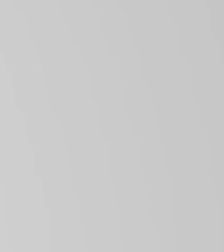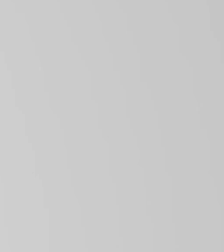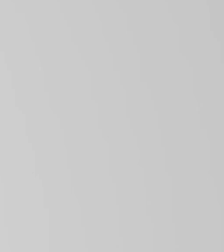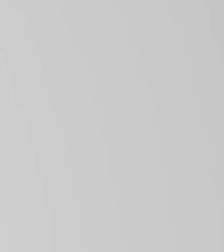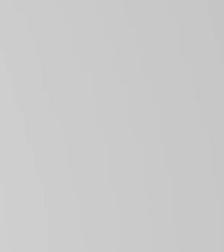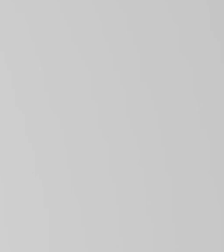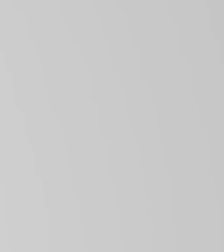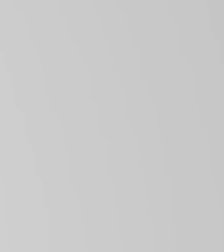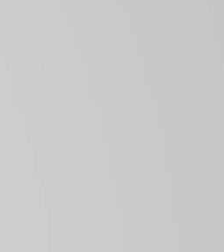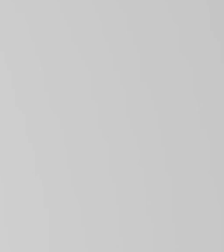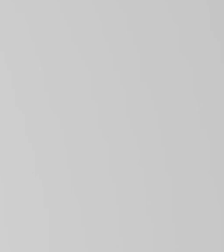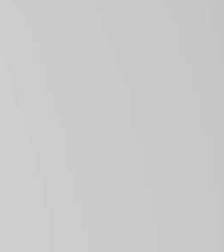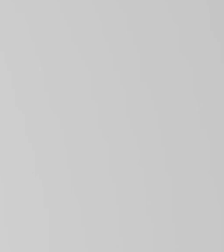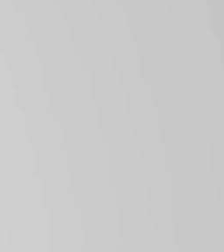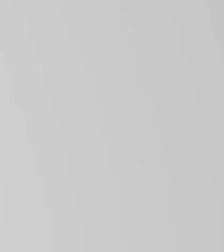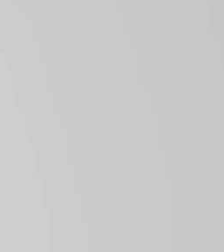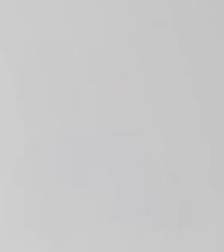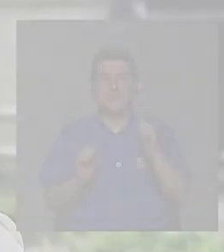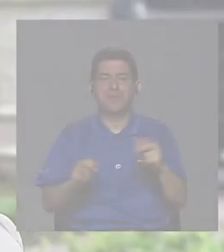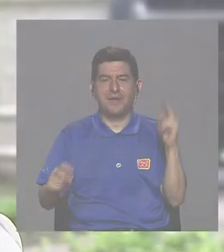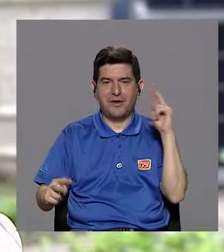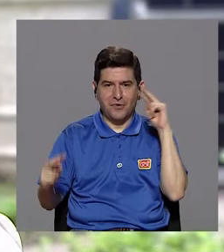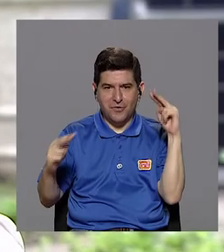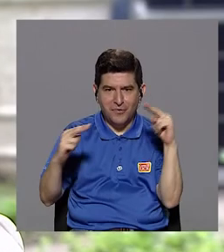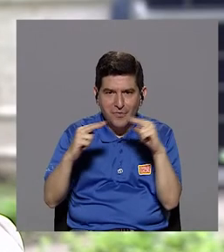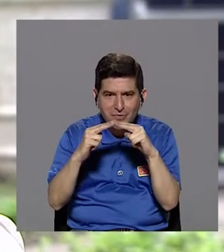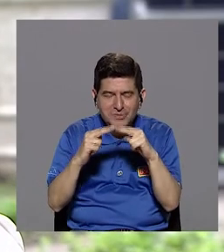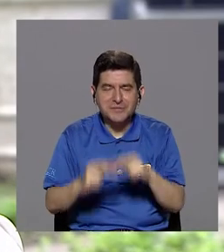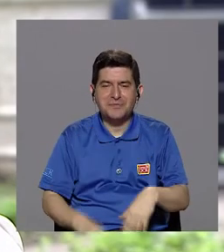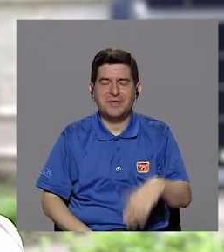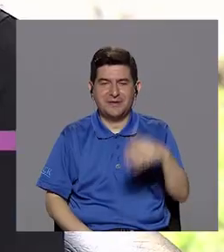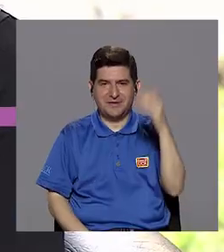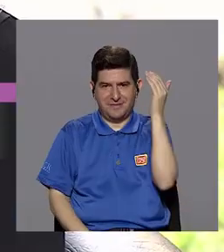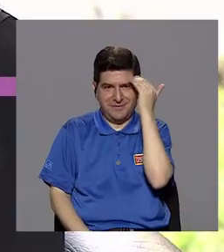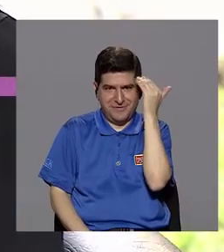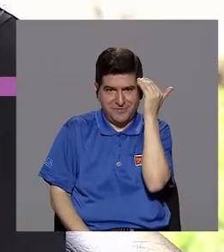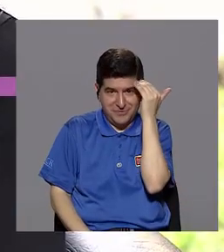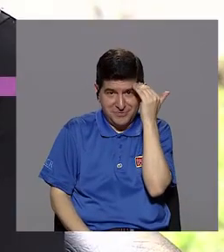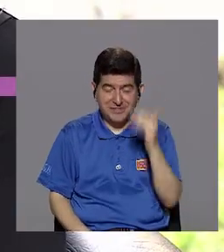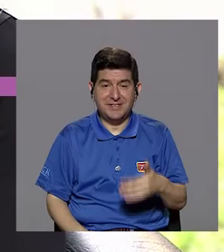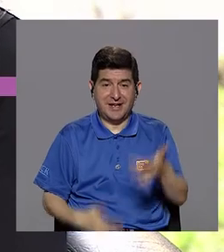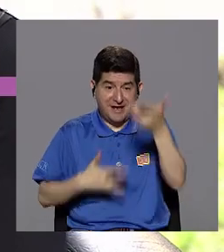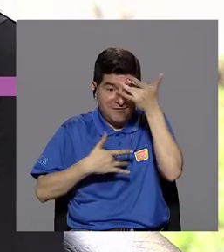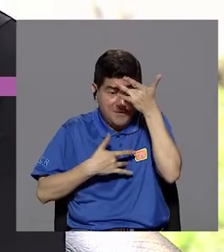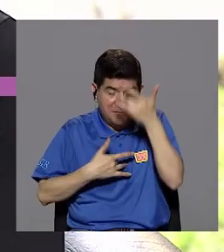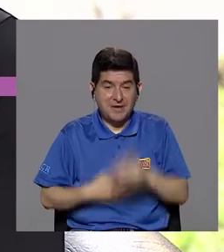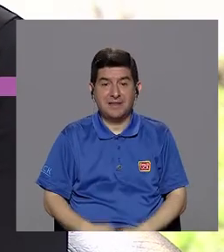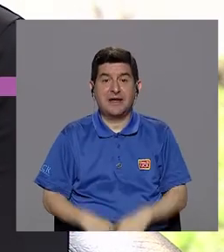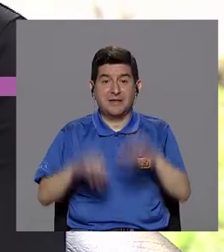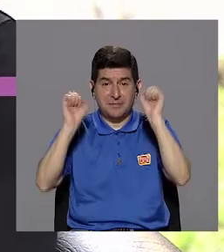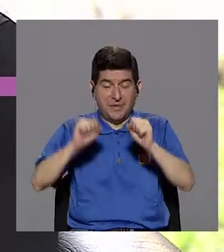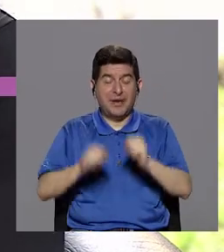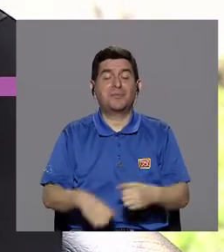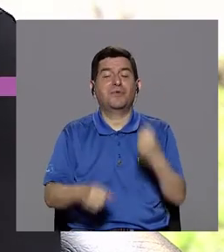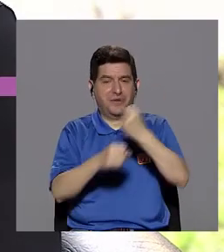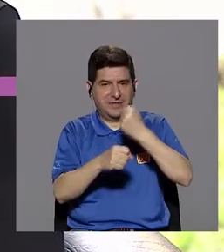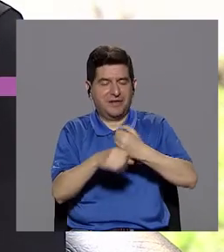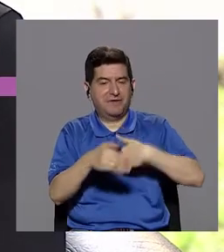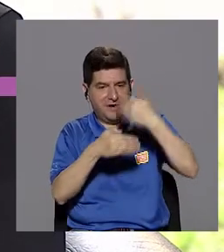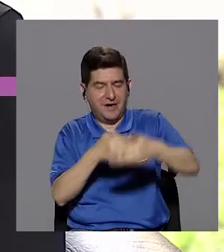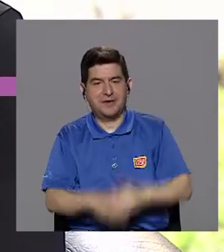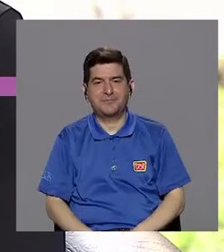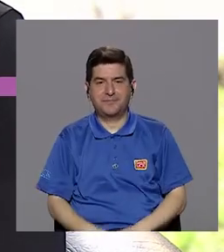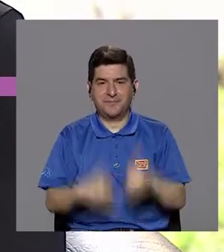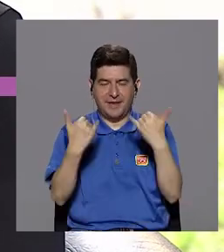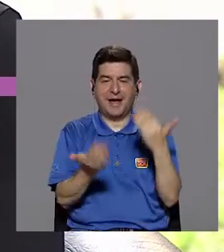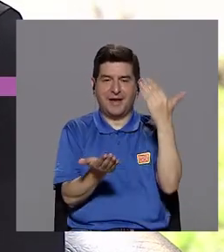y conocer mejor la enfermedad para poder sobrellevarla. Hay como que doblegar esfuerzos, sí. Exactamente, exactamente. Bueno, es momento de